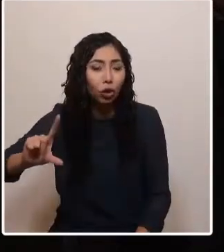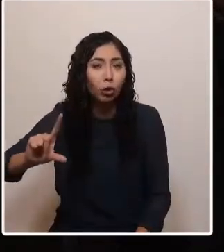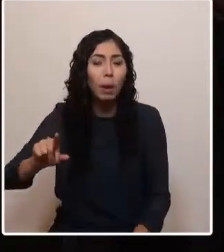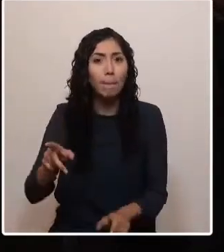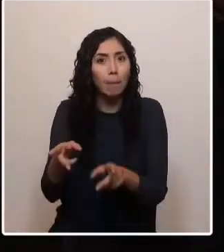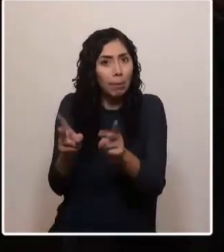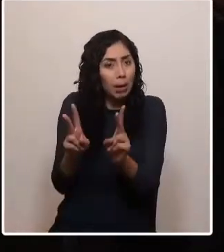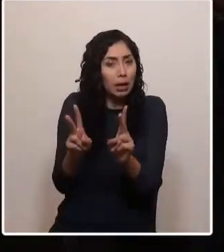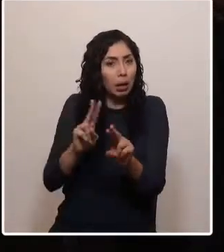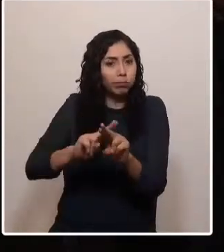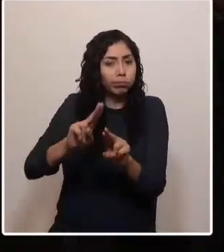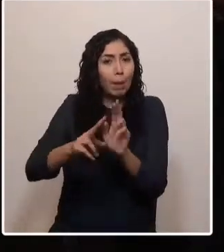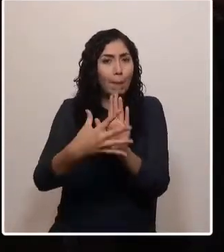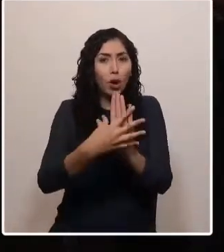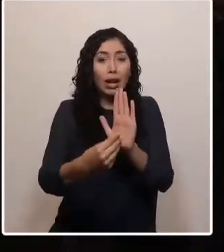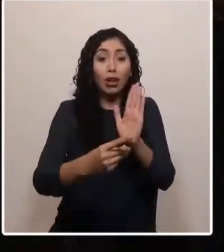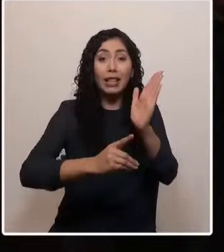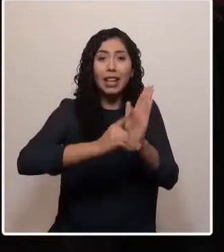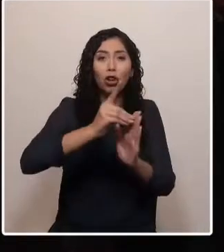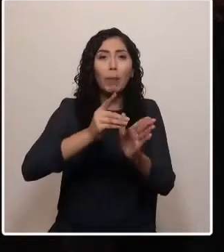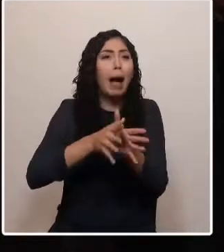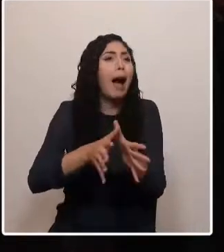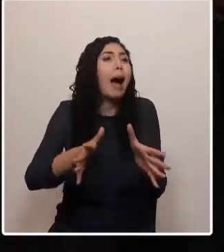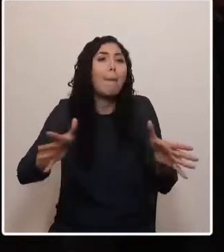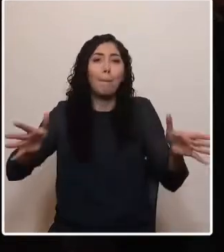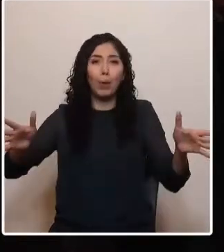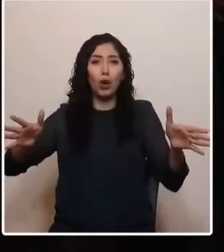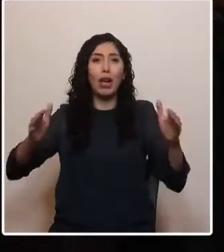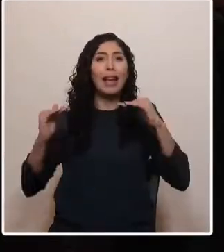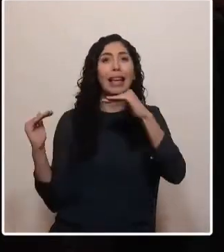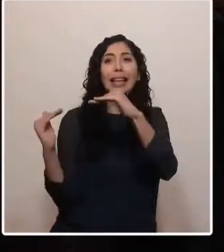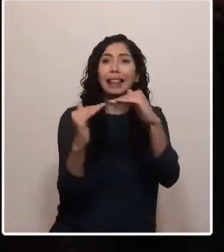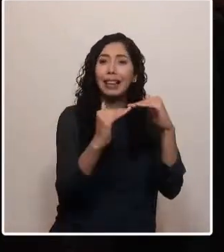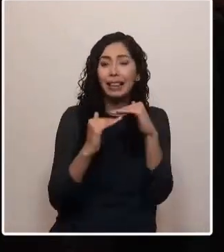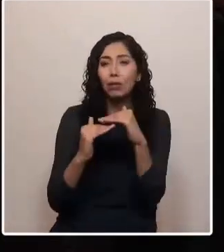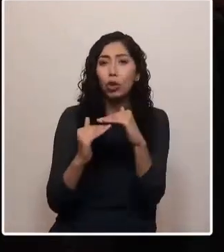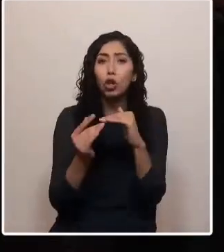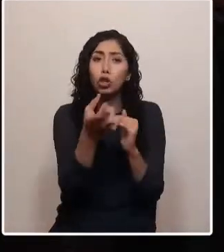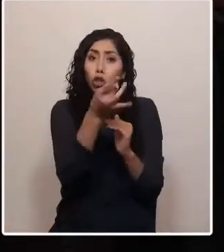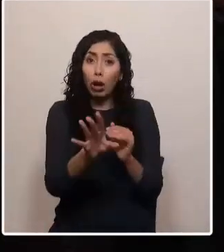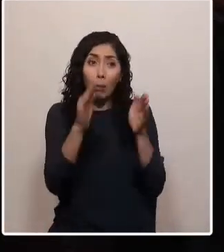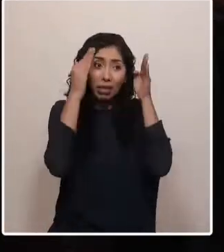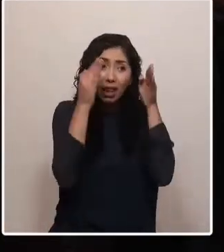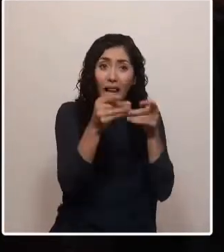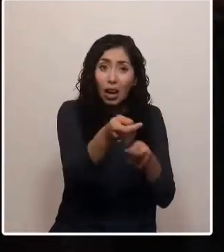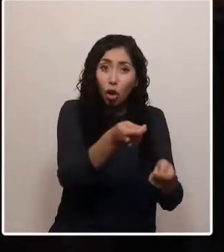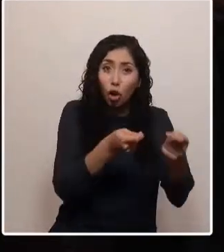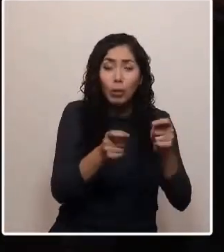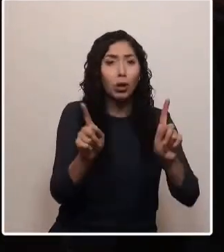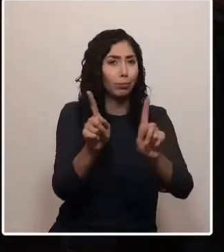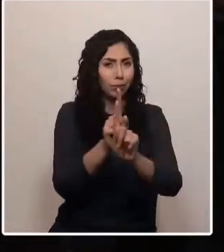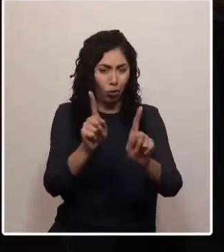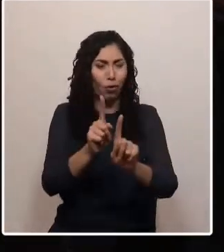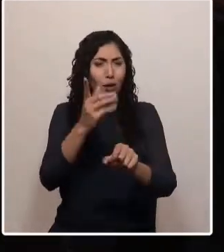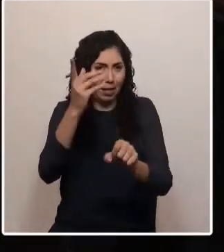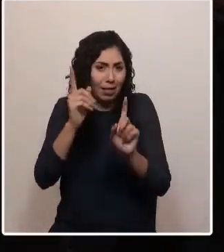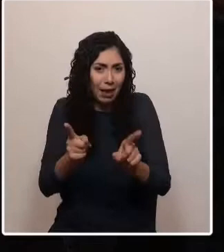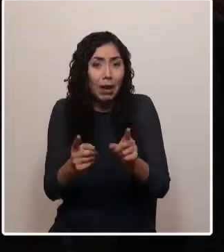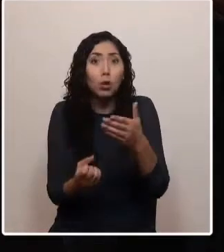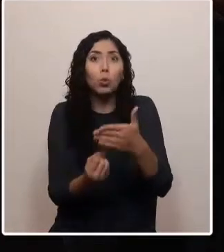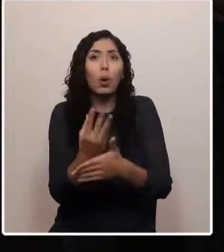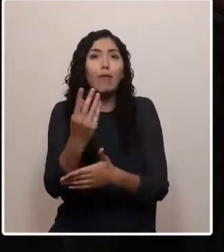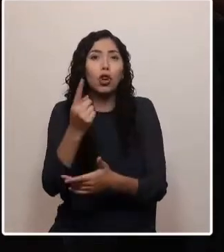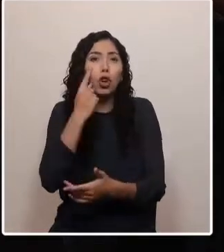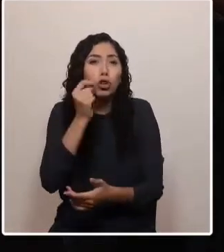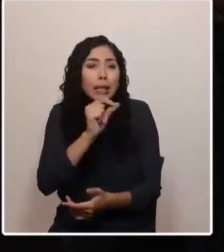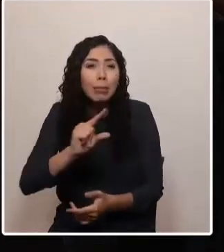un modelo de desarrollo más amplio y equitativo, centrado no solo en aspectos económicos, pues es imprescindible generar nuevos conocimientos en aspectos sociales